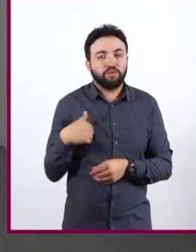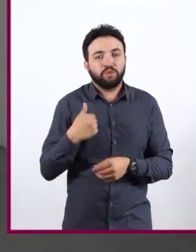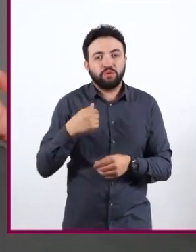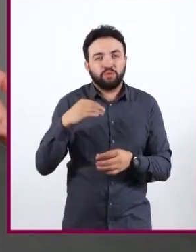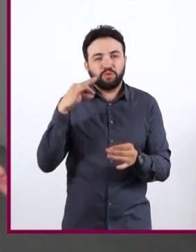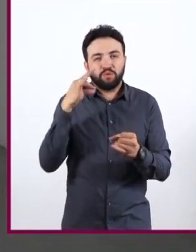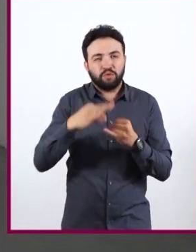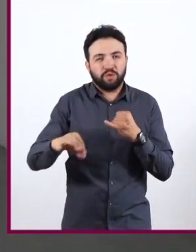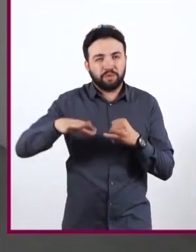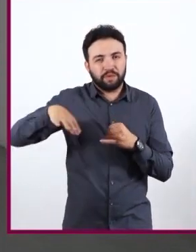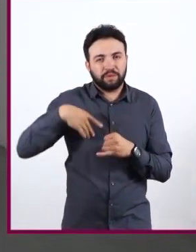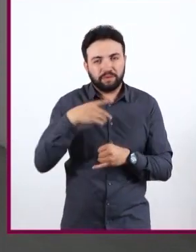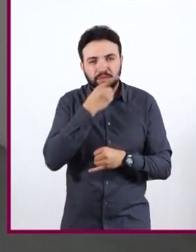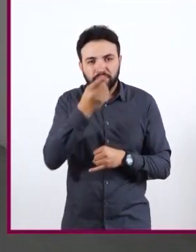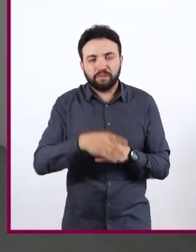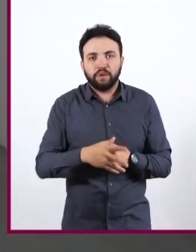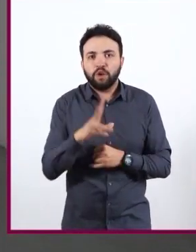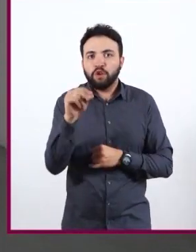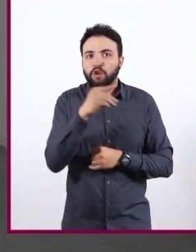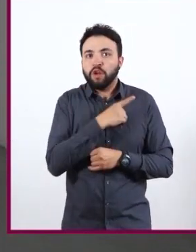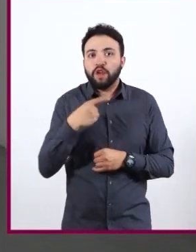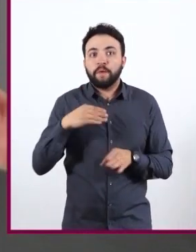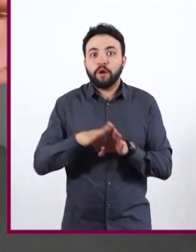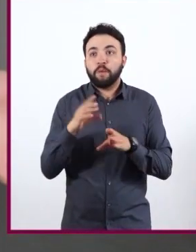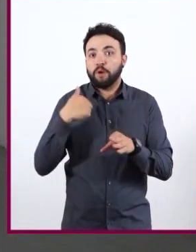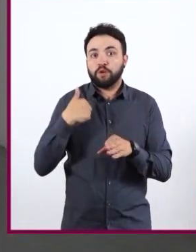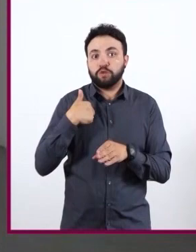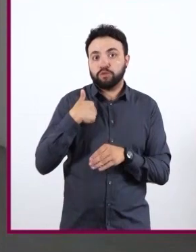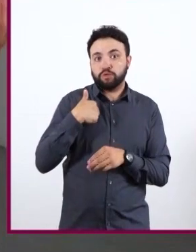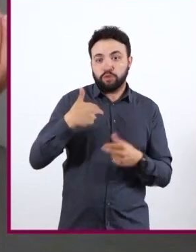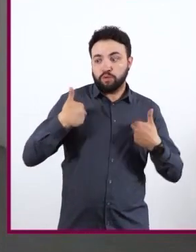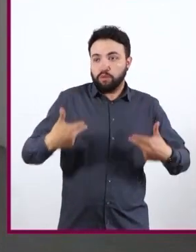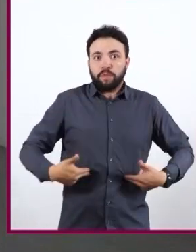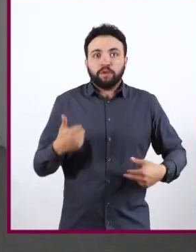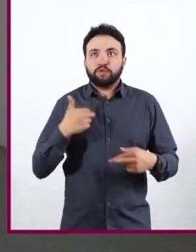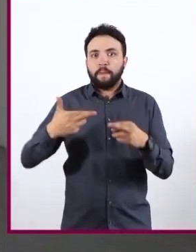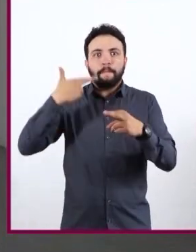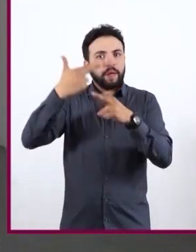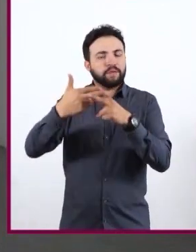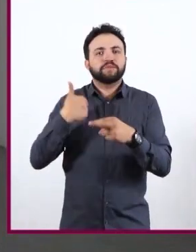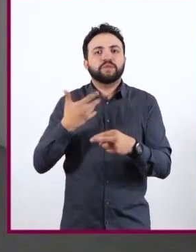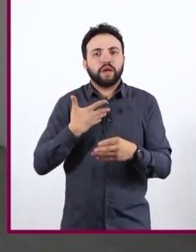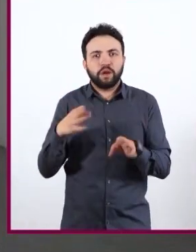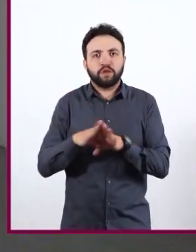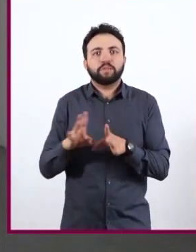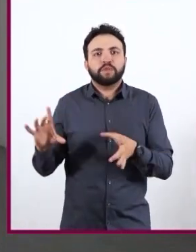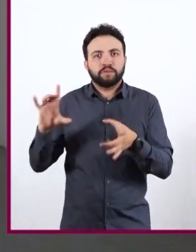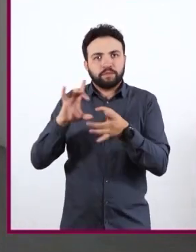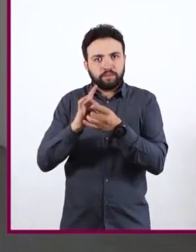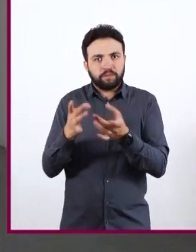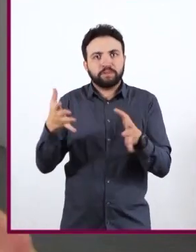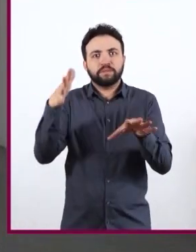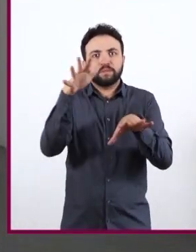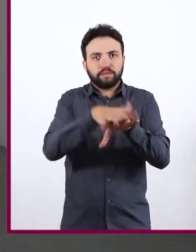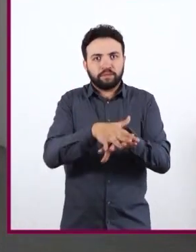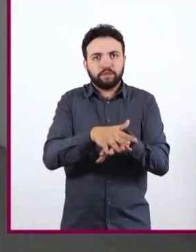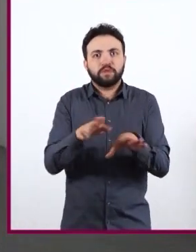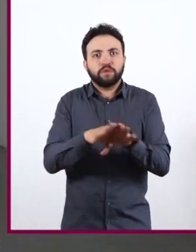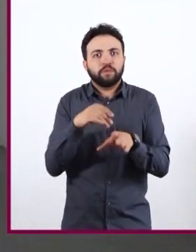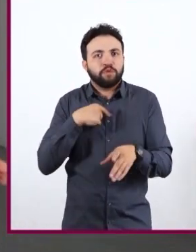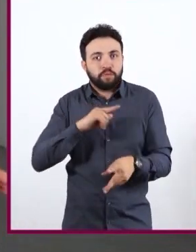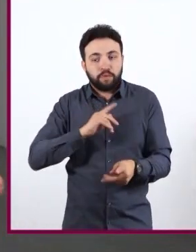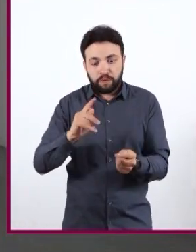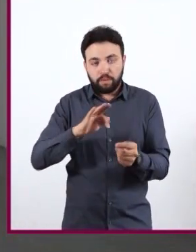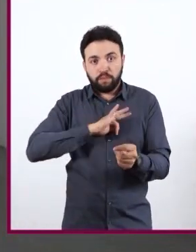reflexión. No podemos asumirnos como una especie superior, somos parte de la naturaleza y si estamos conscientes de nuestra capacidad de transformar